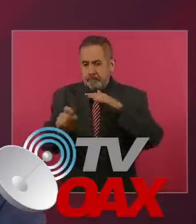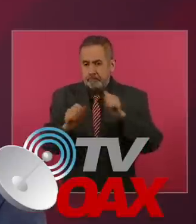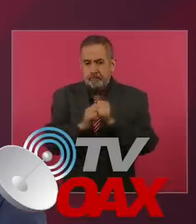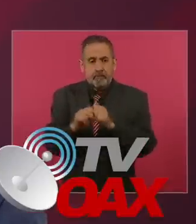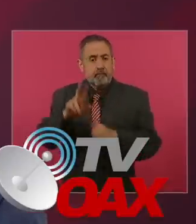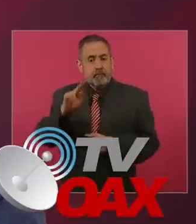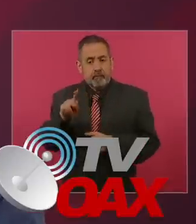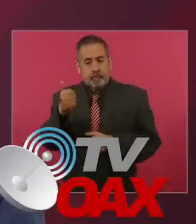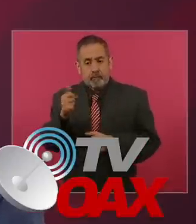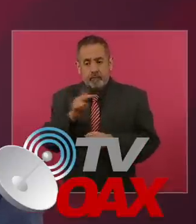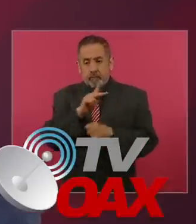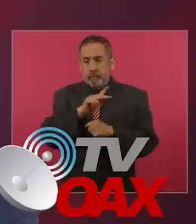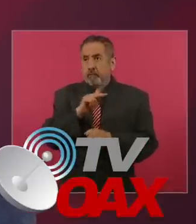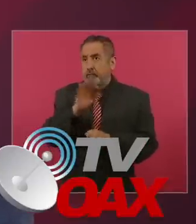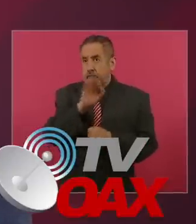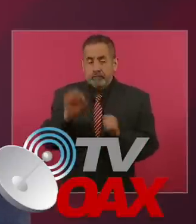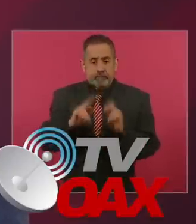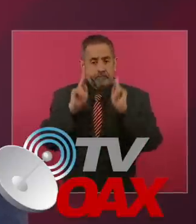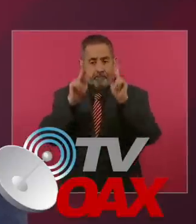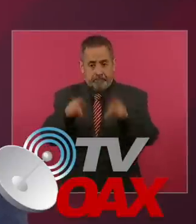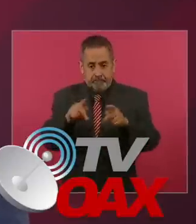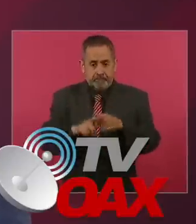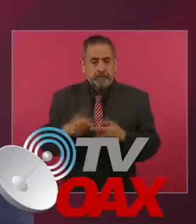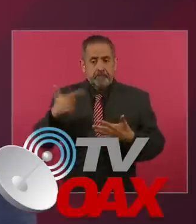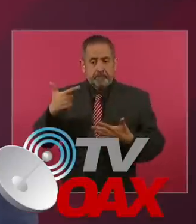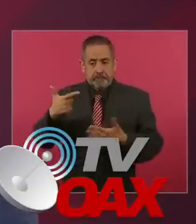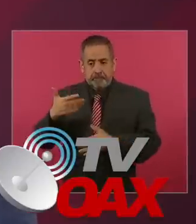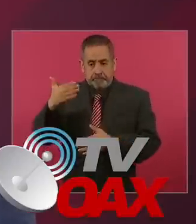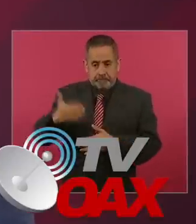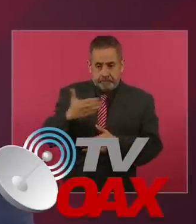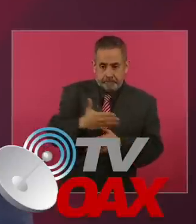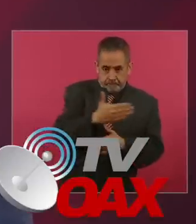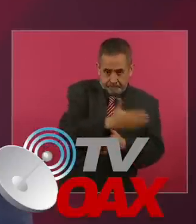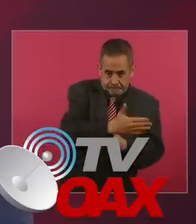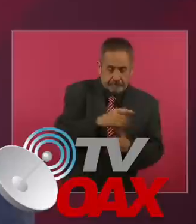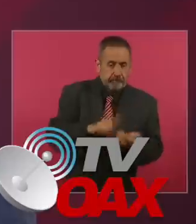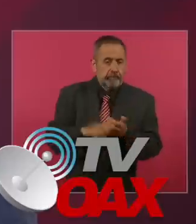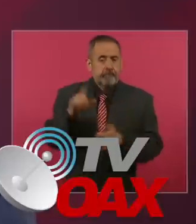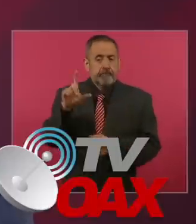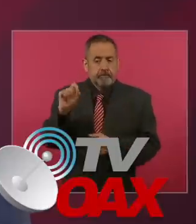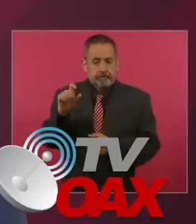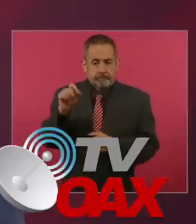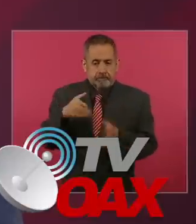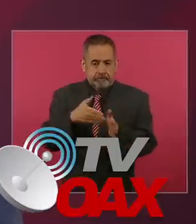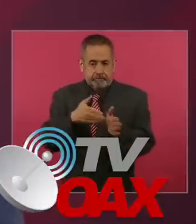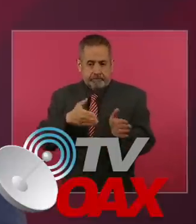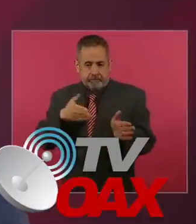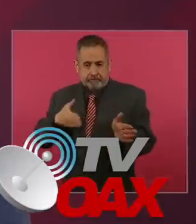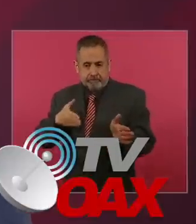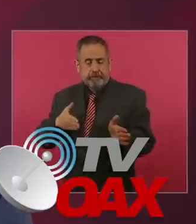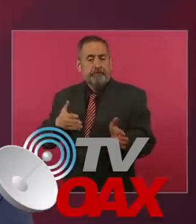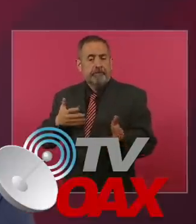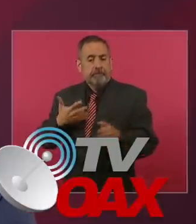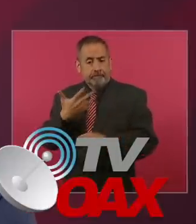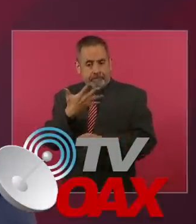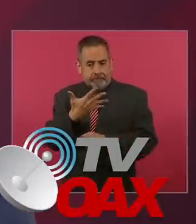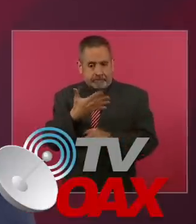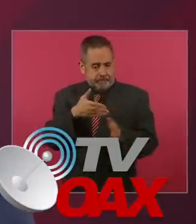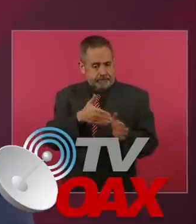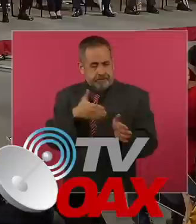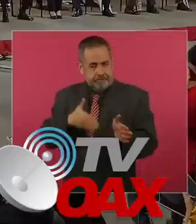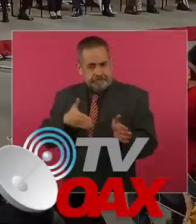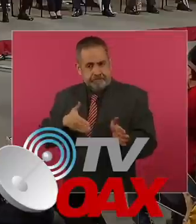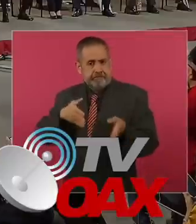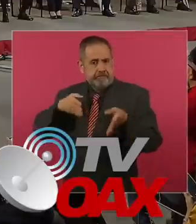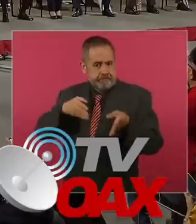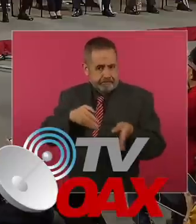elevado, 7 estaciones, 20 trenes, de los cuales cada uno tiene 5 coches articulados y cada